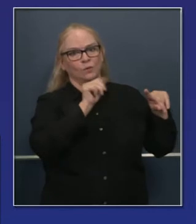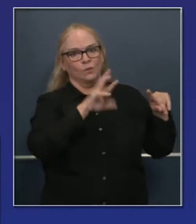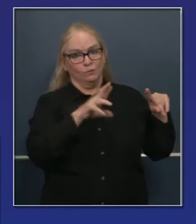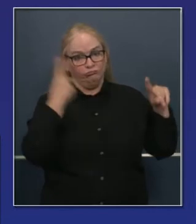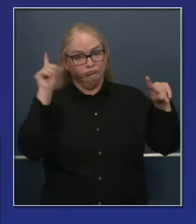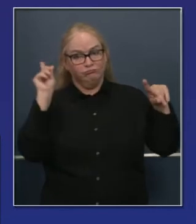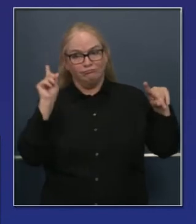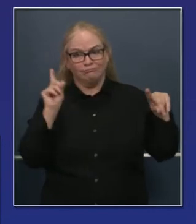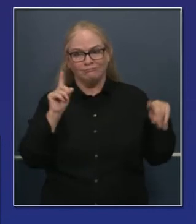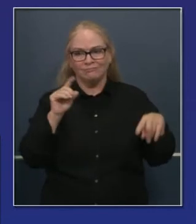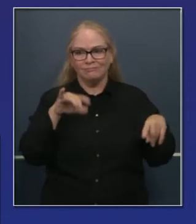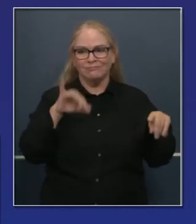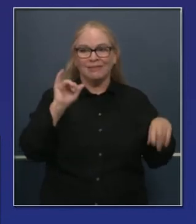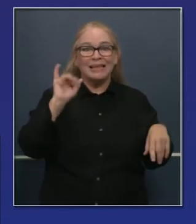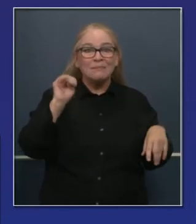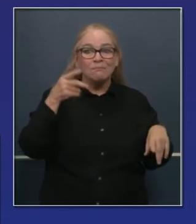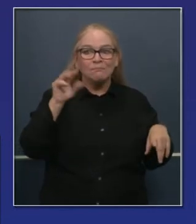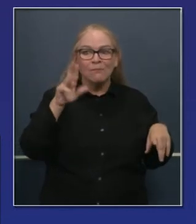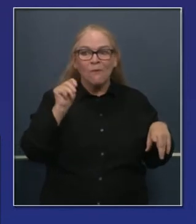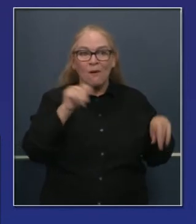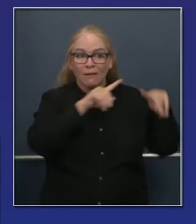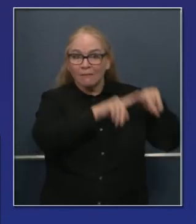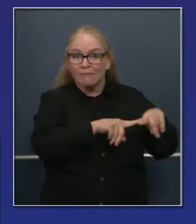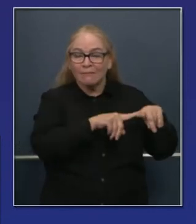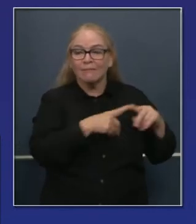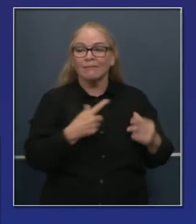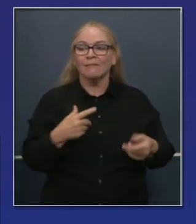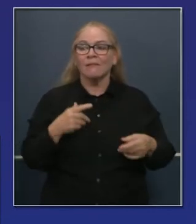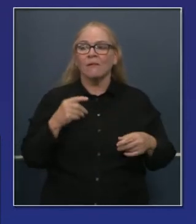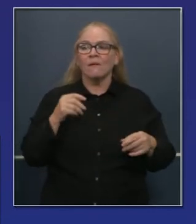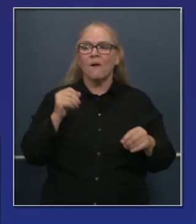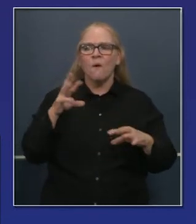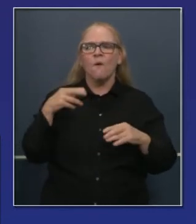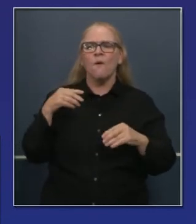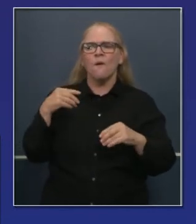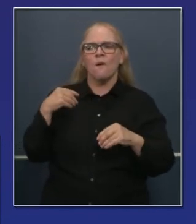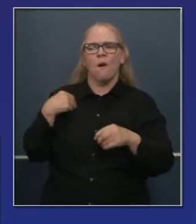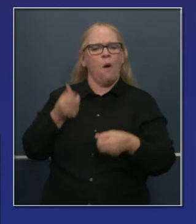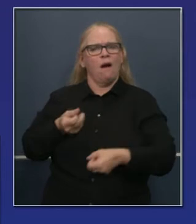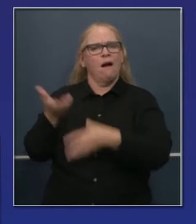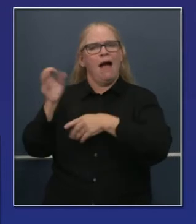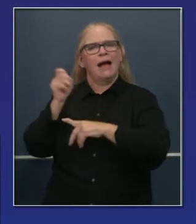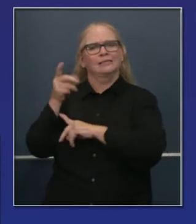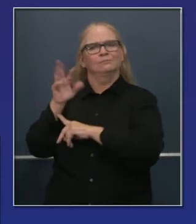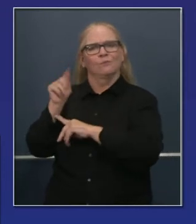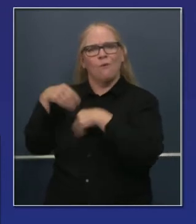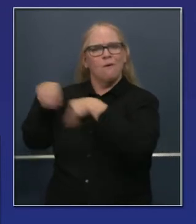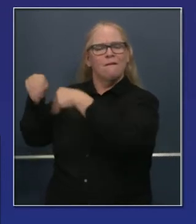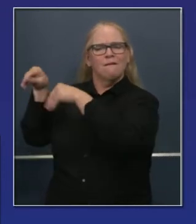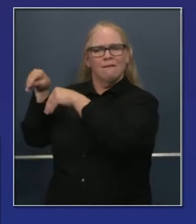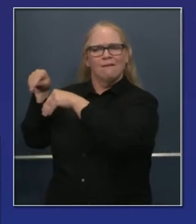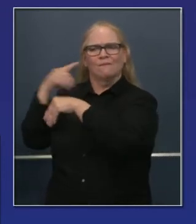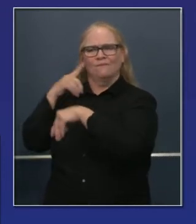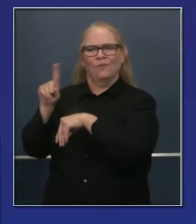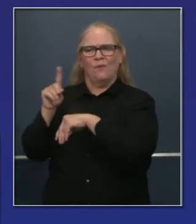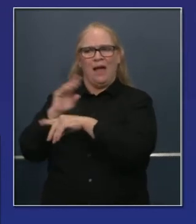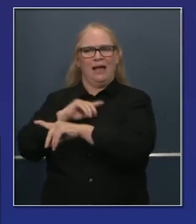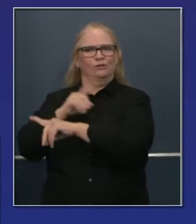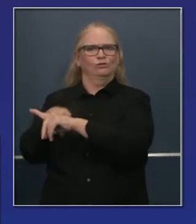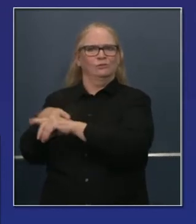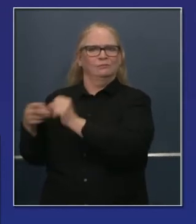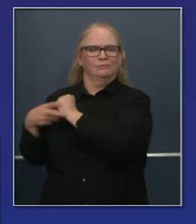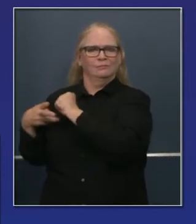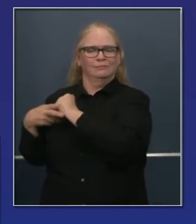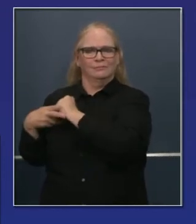de la entremezcla con importaciones y exportaciones de energía a estados de la costa del oeste